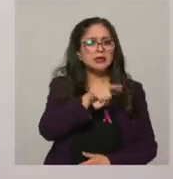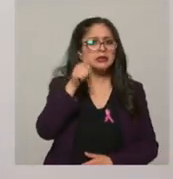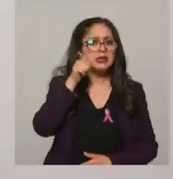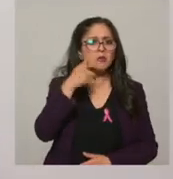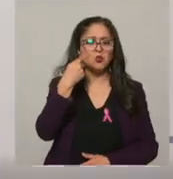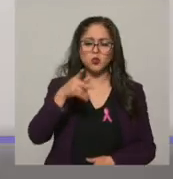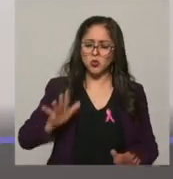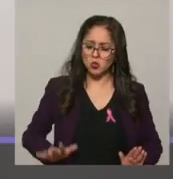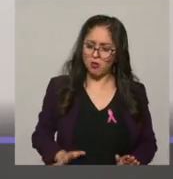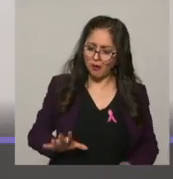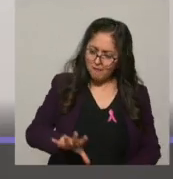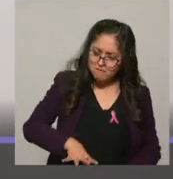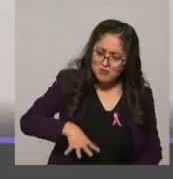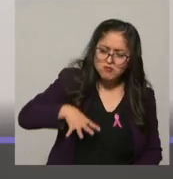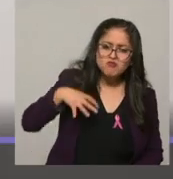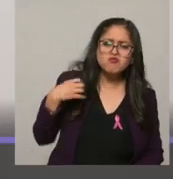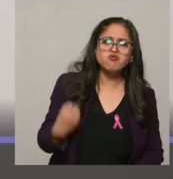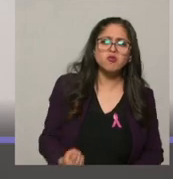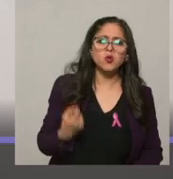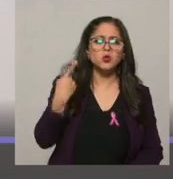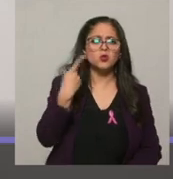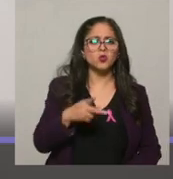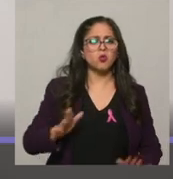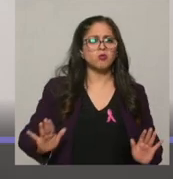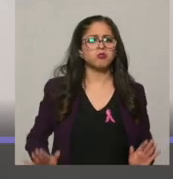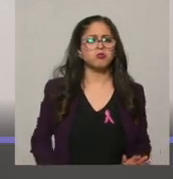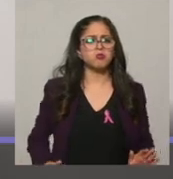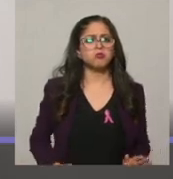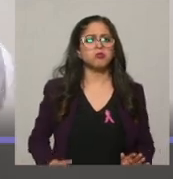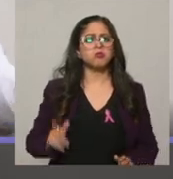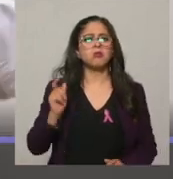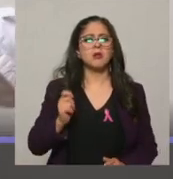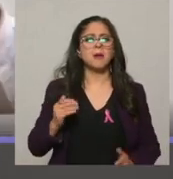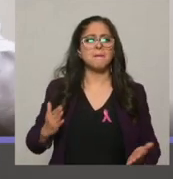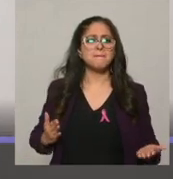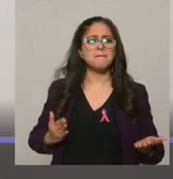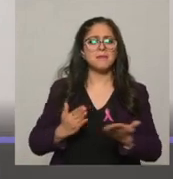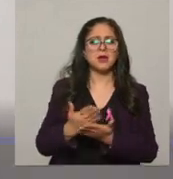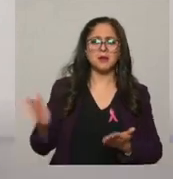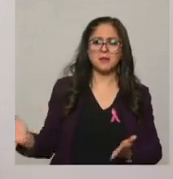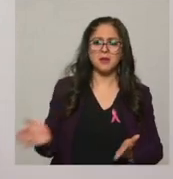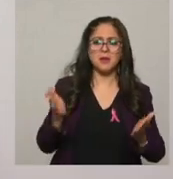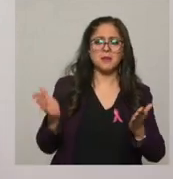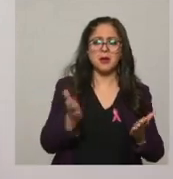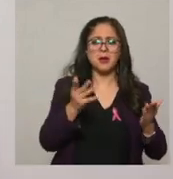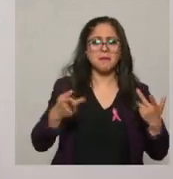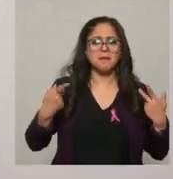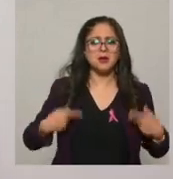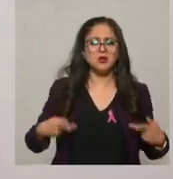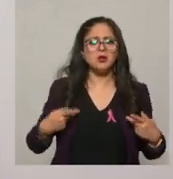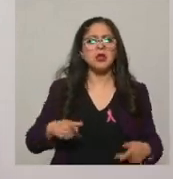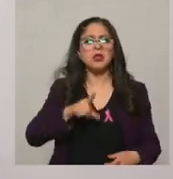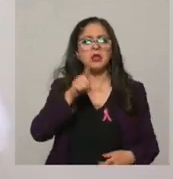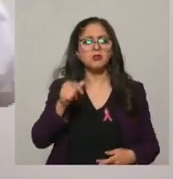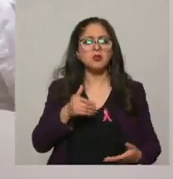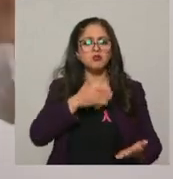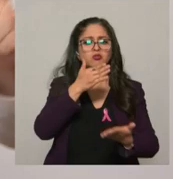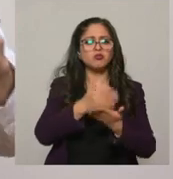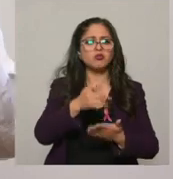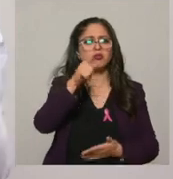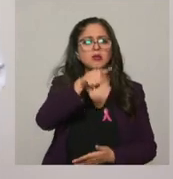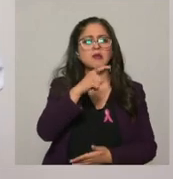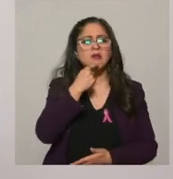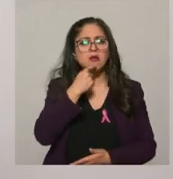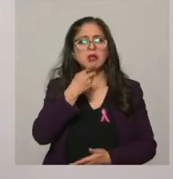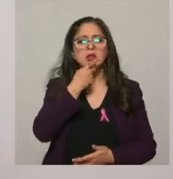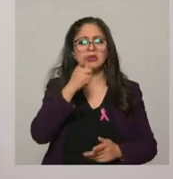es y con su personalidad, ella pasó gente y llegó con Andrés Manuel y dijo, toma la